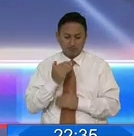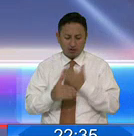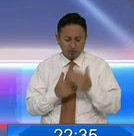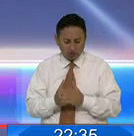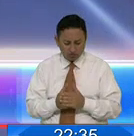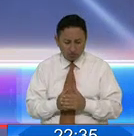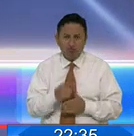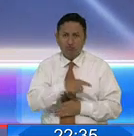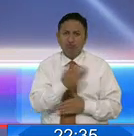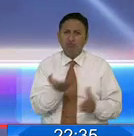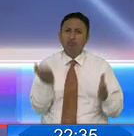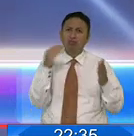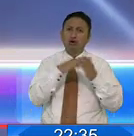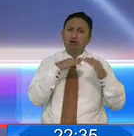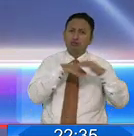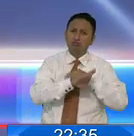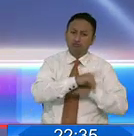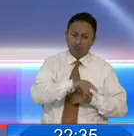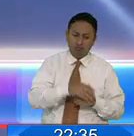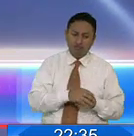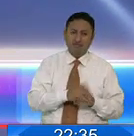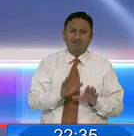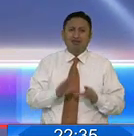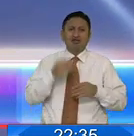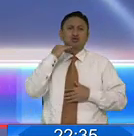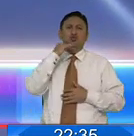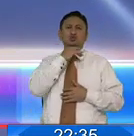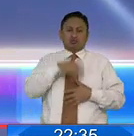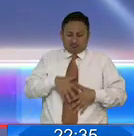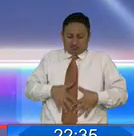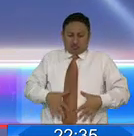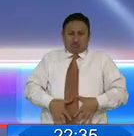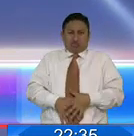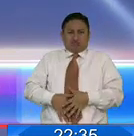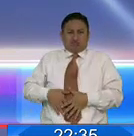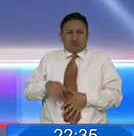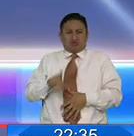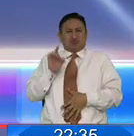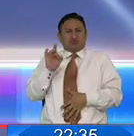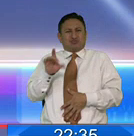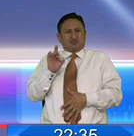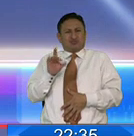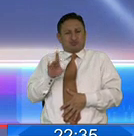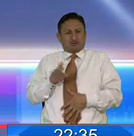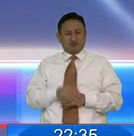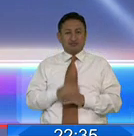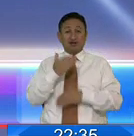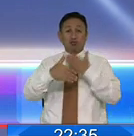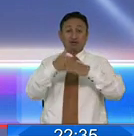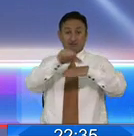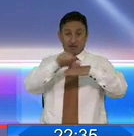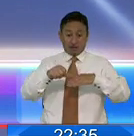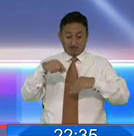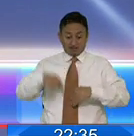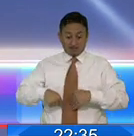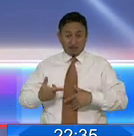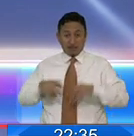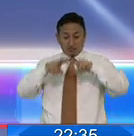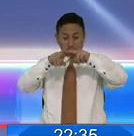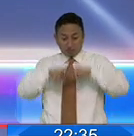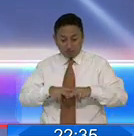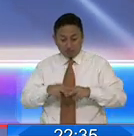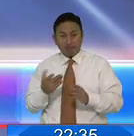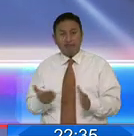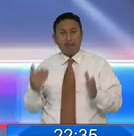paciente reingresa con un cuadro de sepsis de origen abdominal 19 horas después del procedimiento quirúrgico fue ahí donde se comprobó el